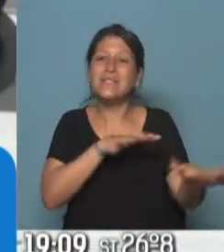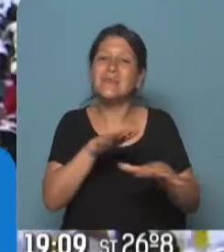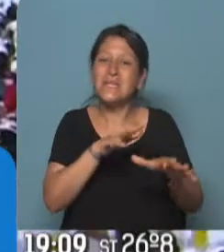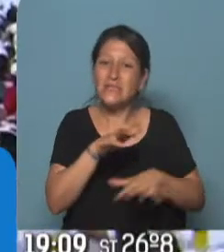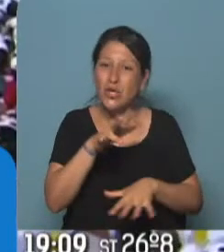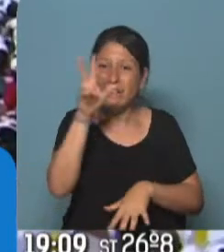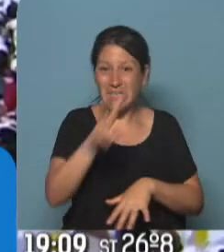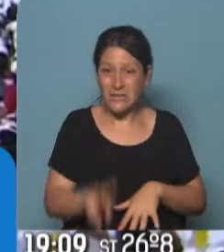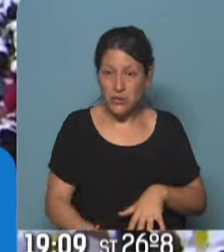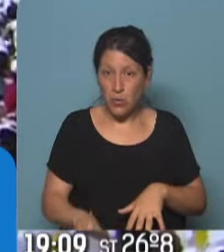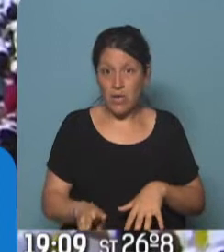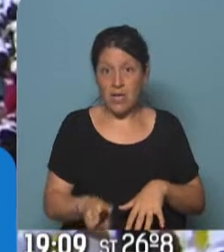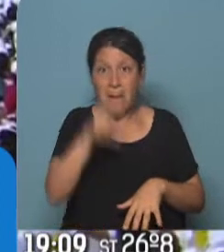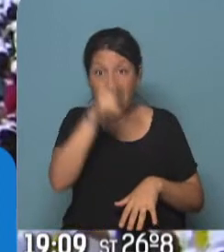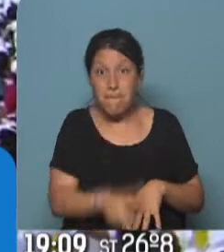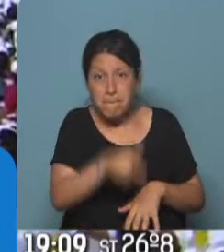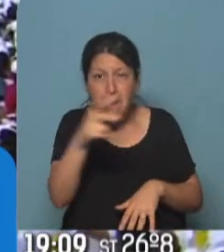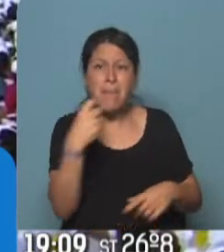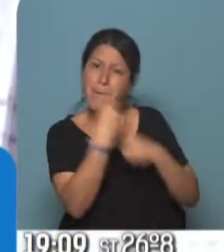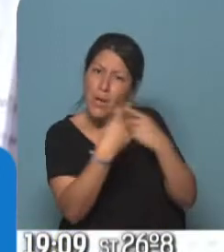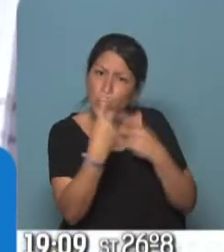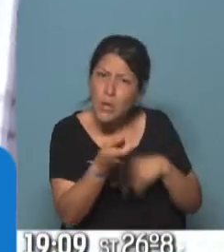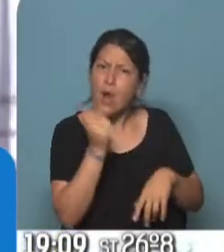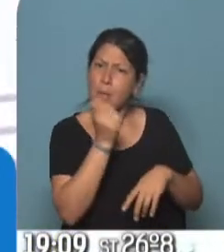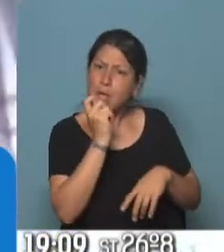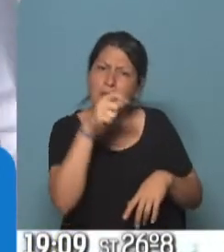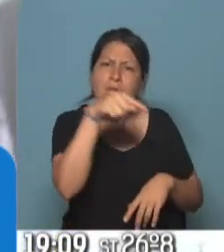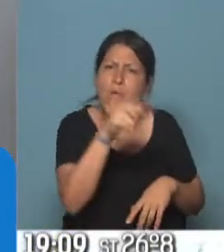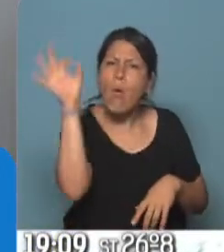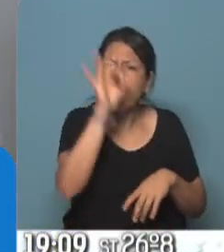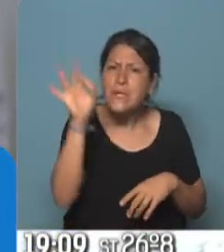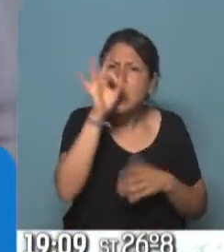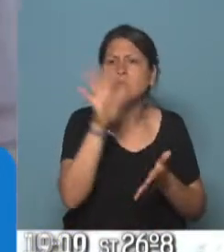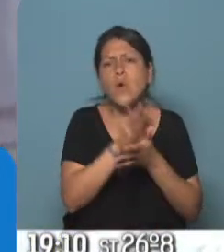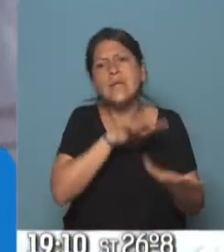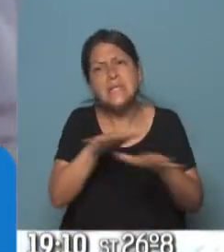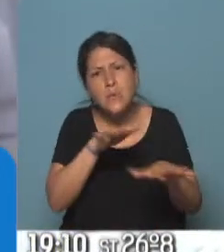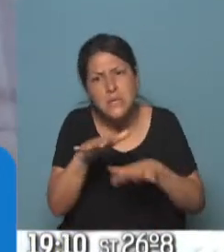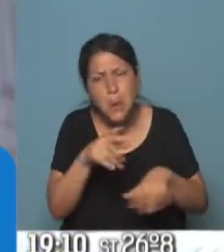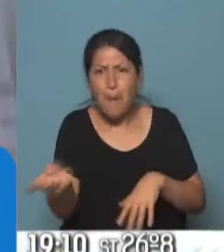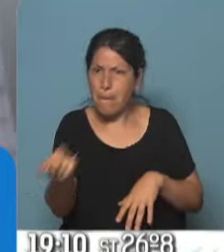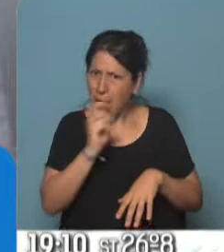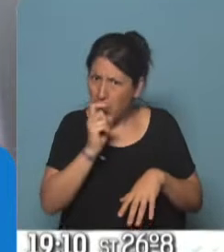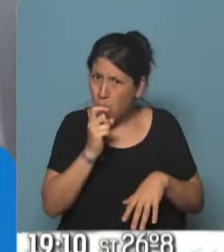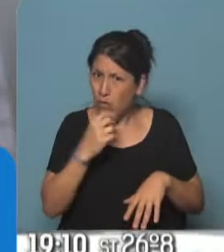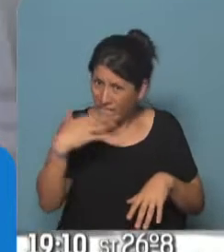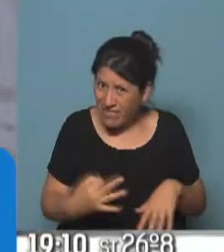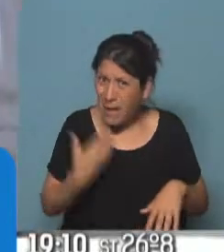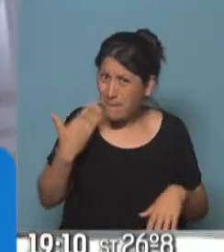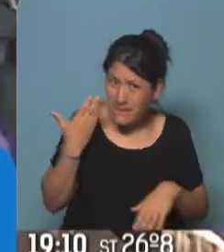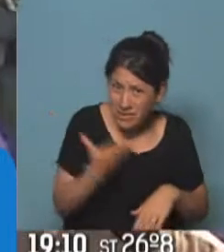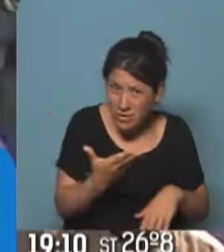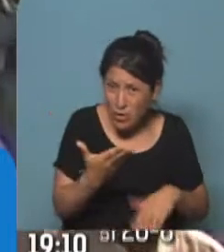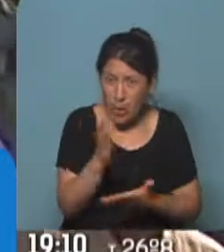fue consultado por el grupo de periodistas por el pedido de maduro sobre una posible mediación entre los líderes